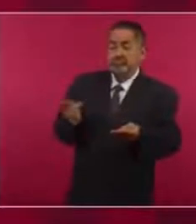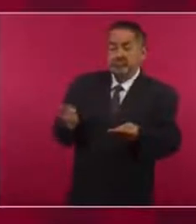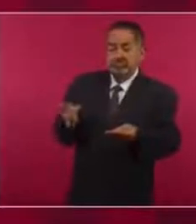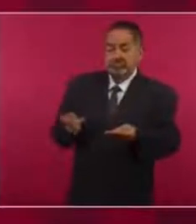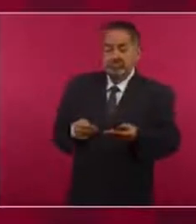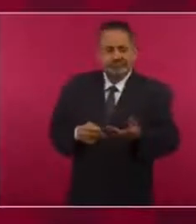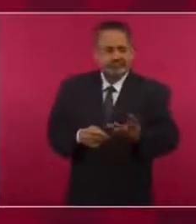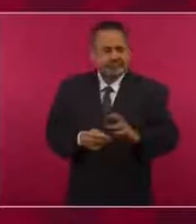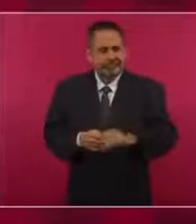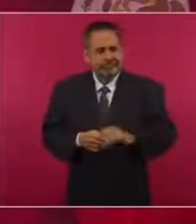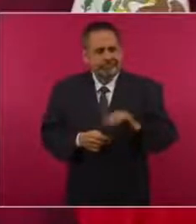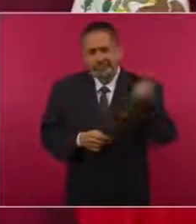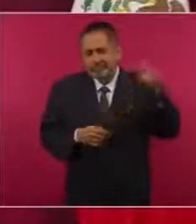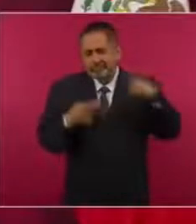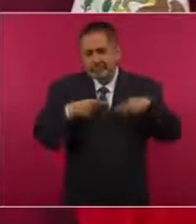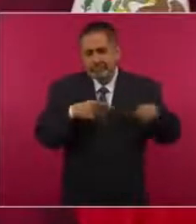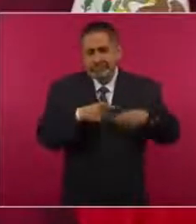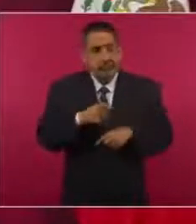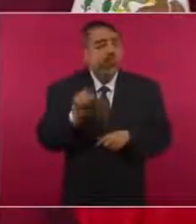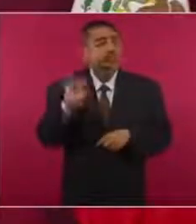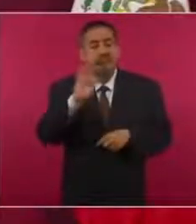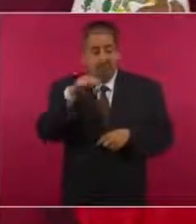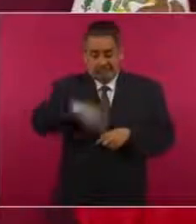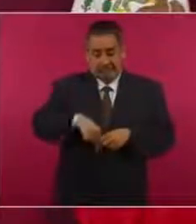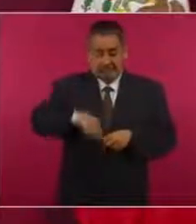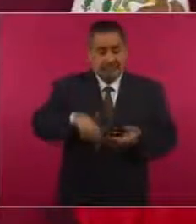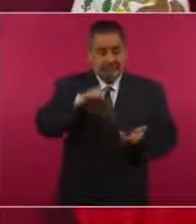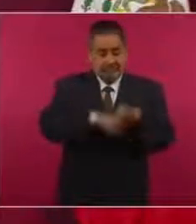otros personajes de aquí